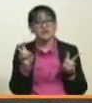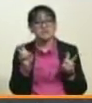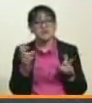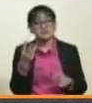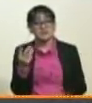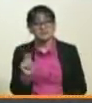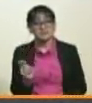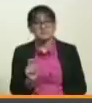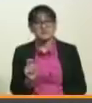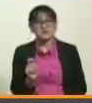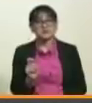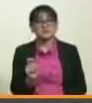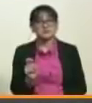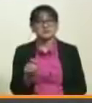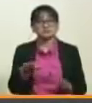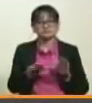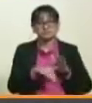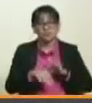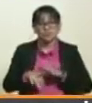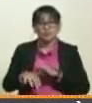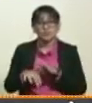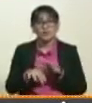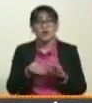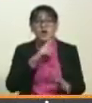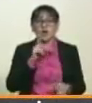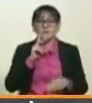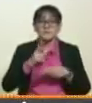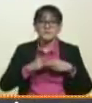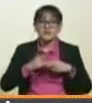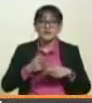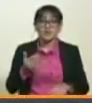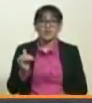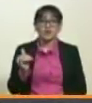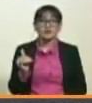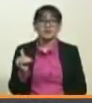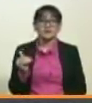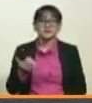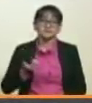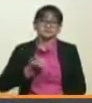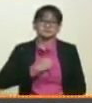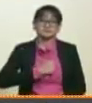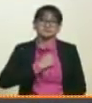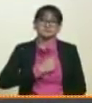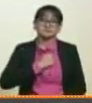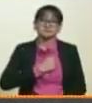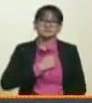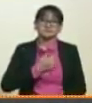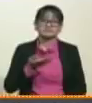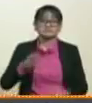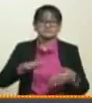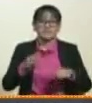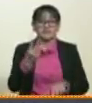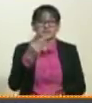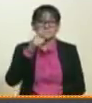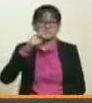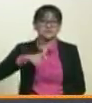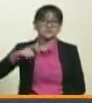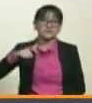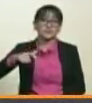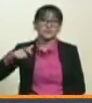tres meses de augusto de sabotaje nombres y apellidos y lamentablemente en estos han fallecido tres personas